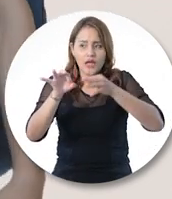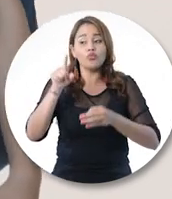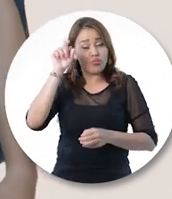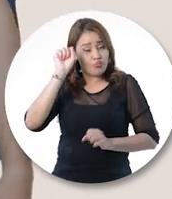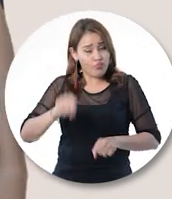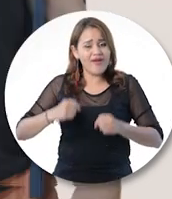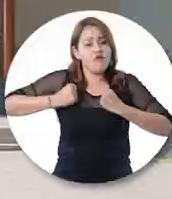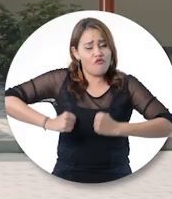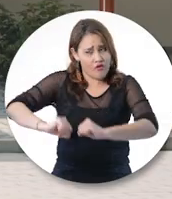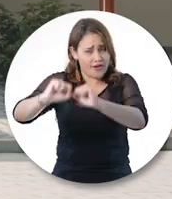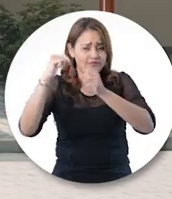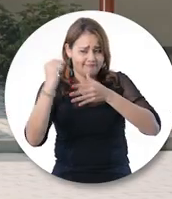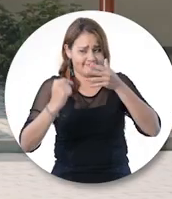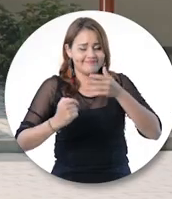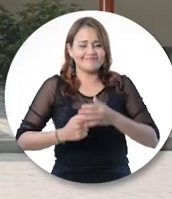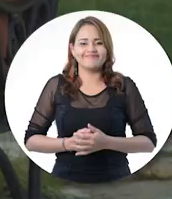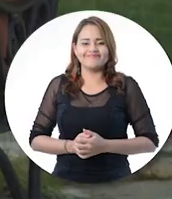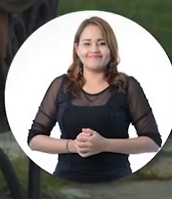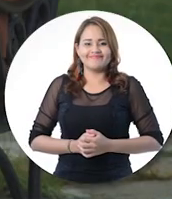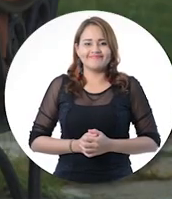las cuales pueden esforzarse un poco más.